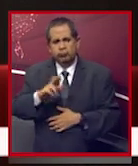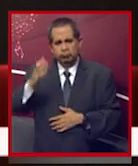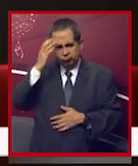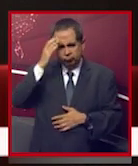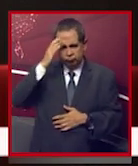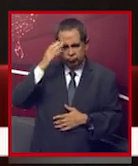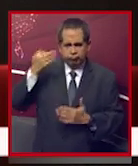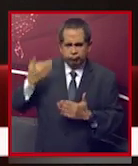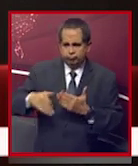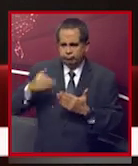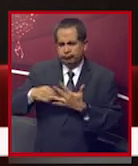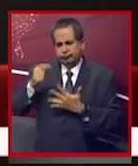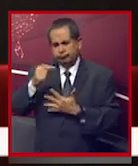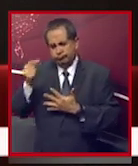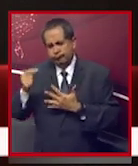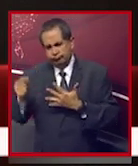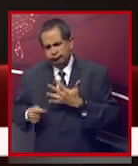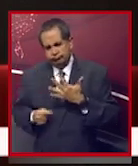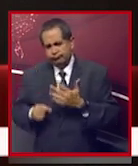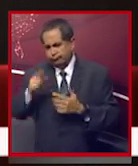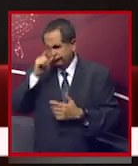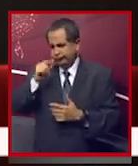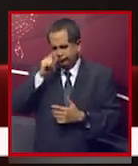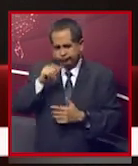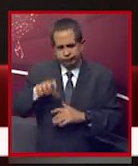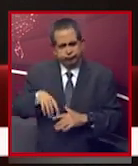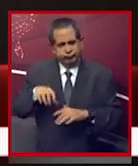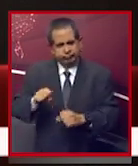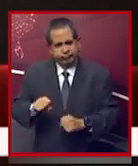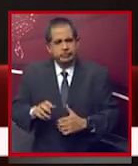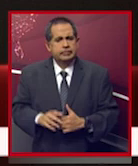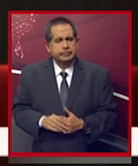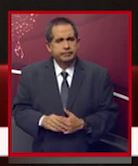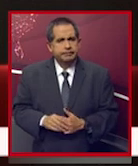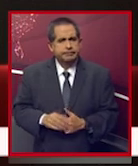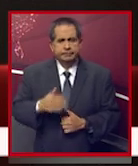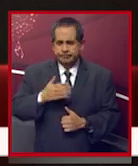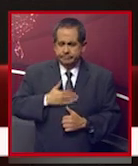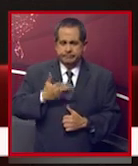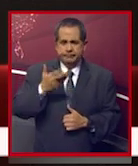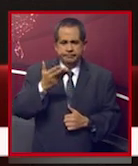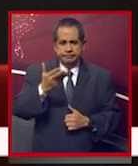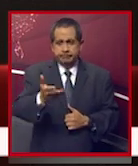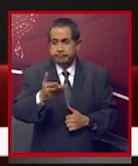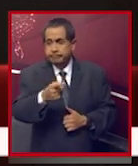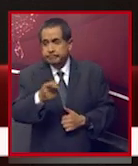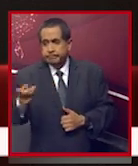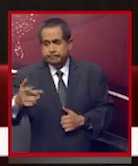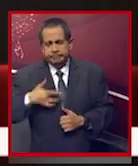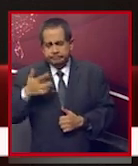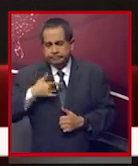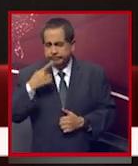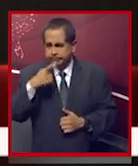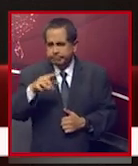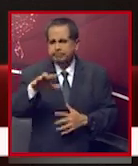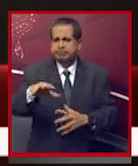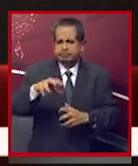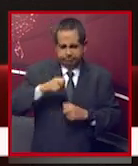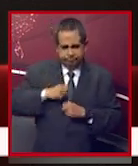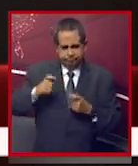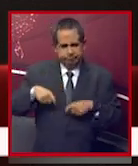reconocemos los pendientes y las insuficiencias. Hacemos nuestras las demandas más sentidas de la sociedad.